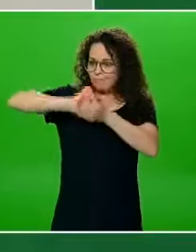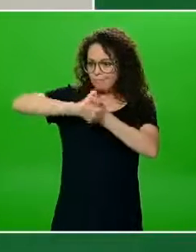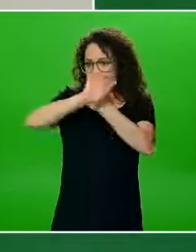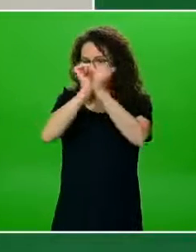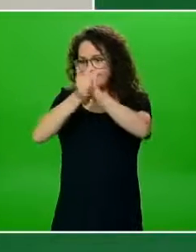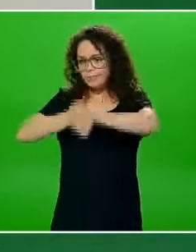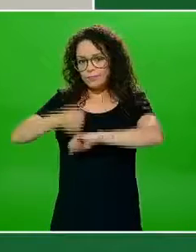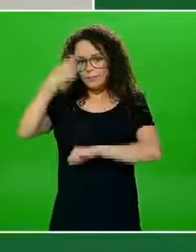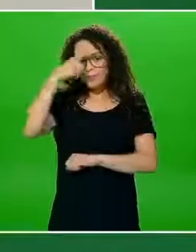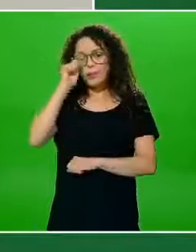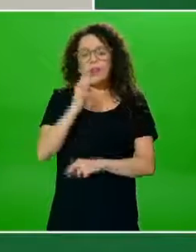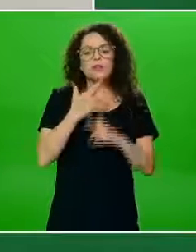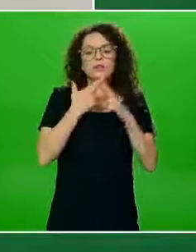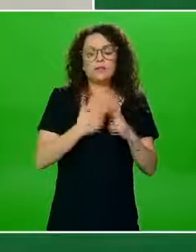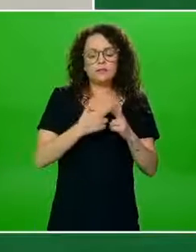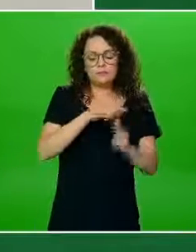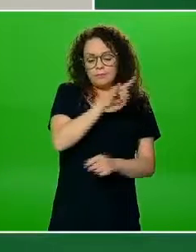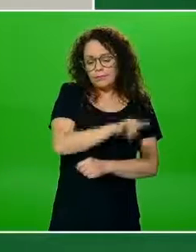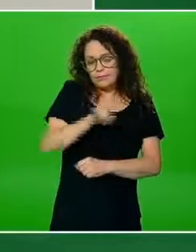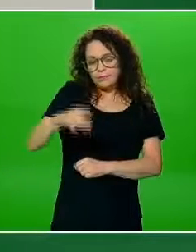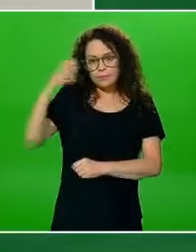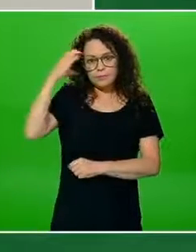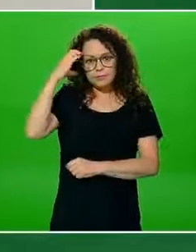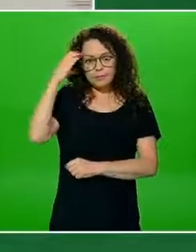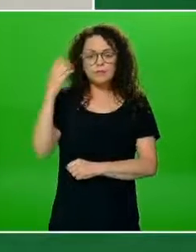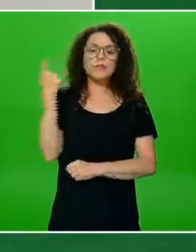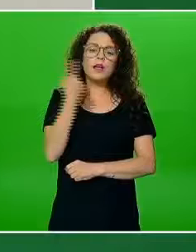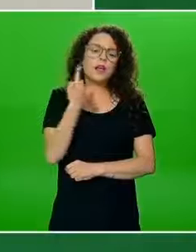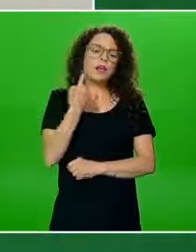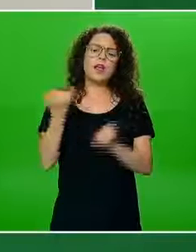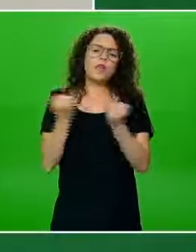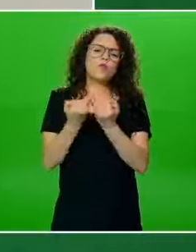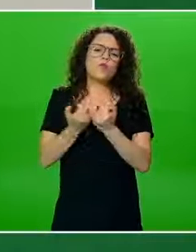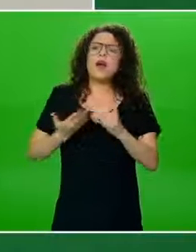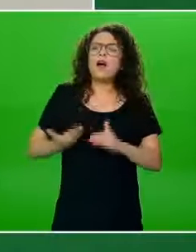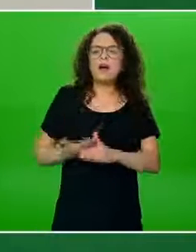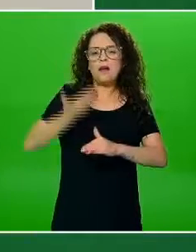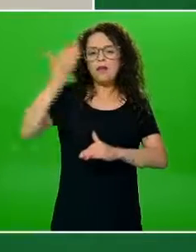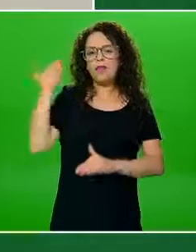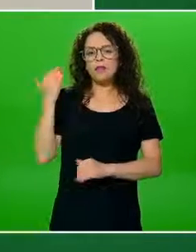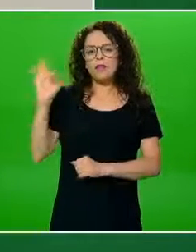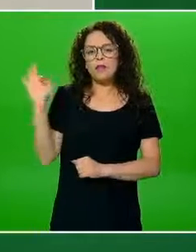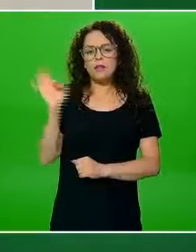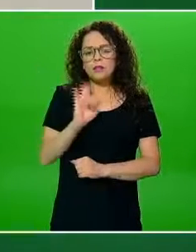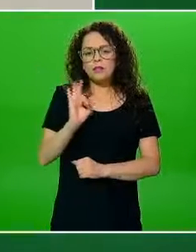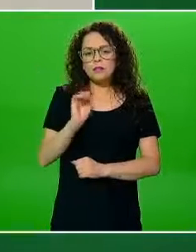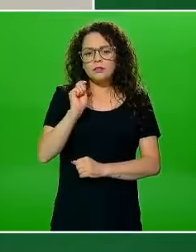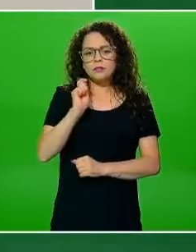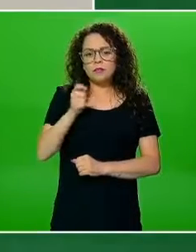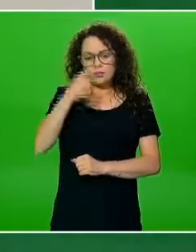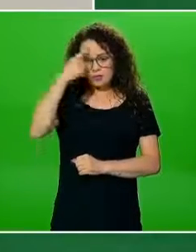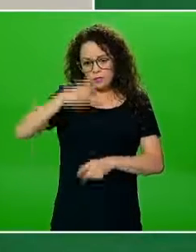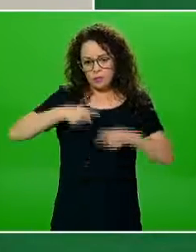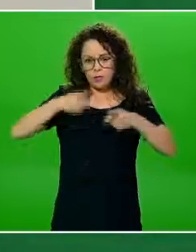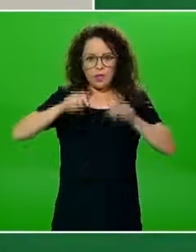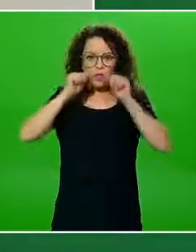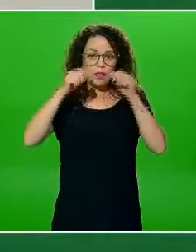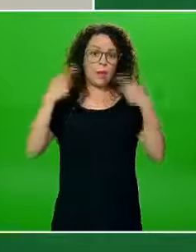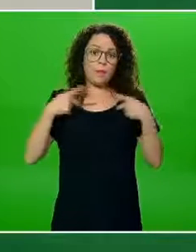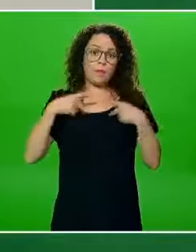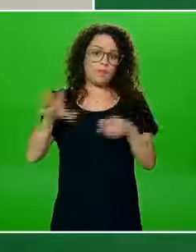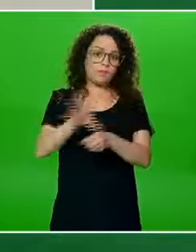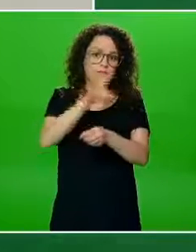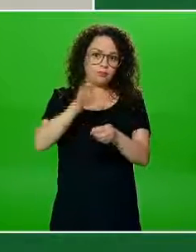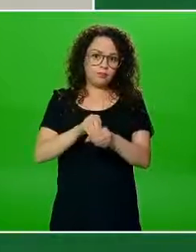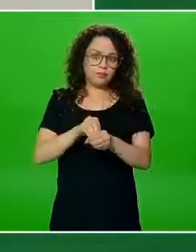la capacidad de atención que tenía en un momento determinado para efectos de toda la atención. Entonces, es